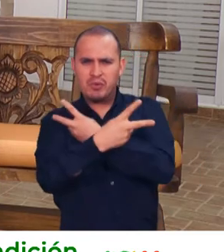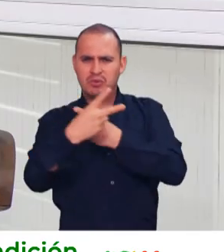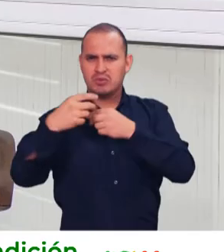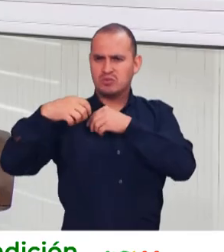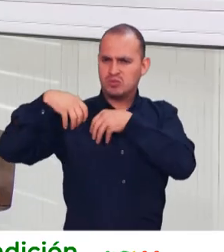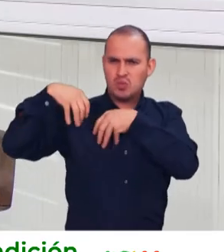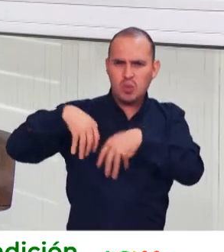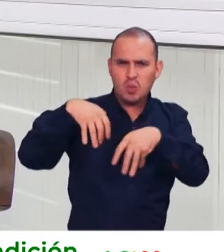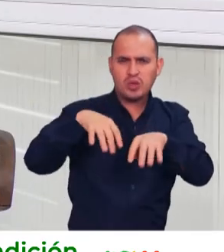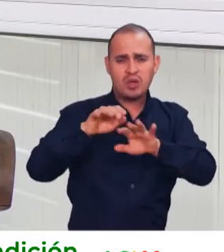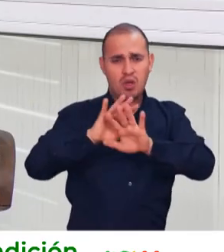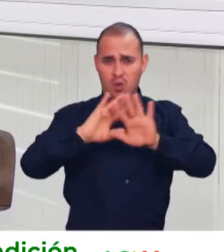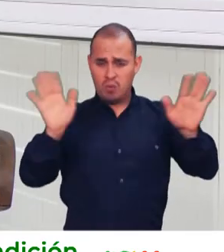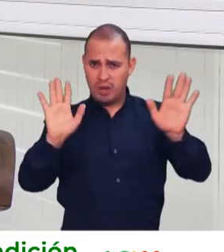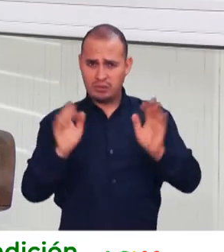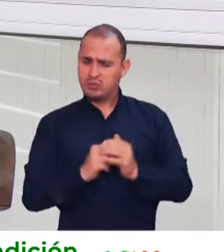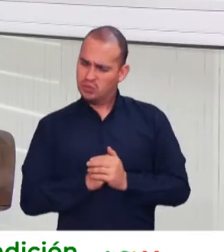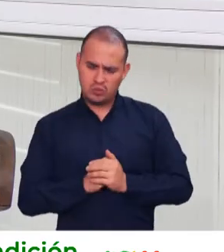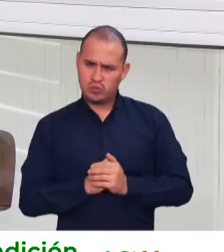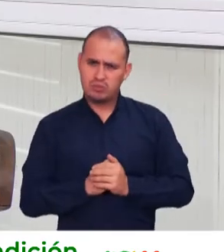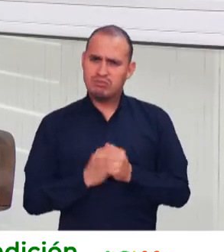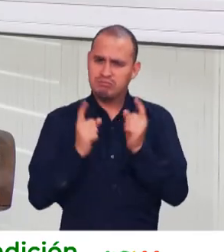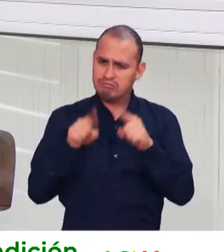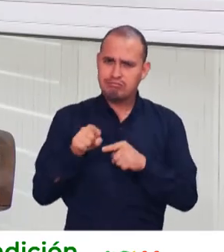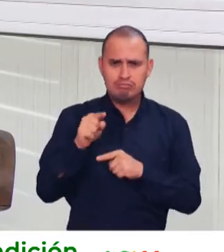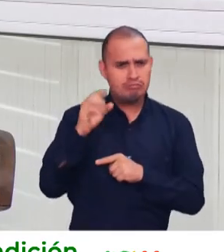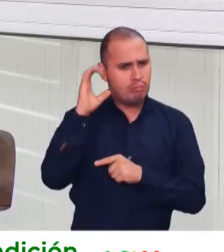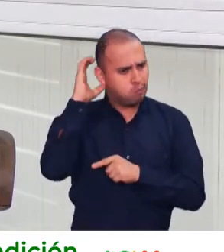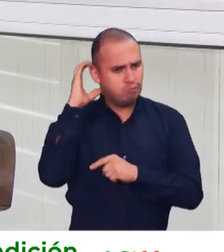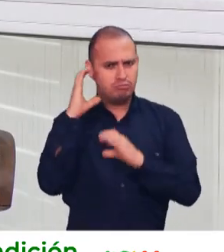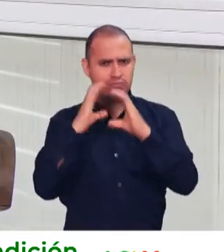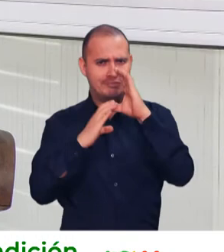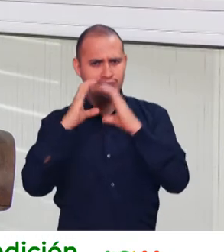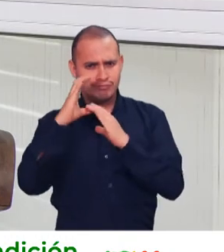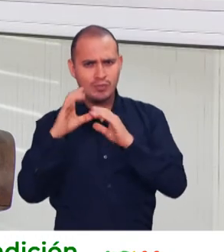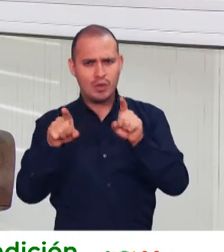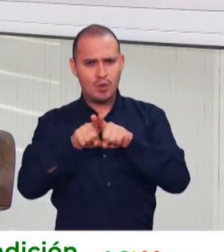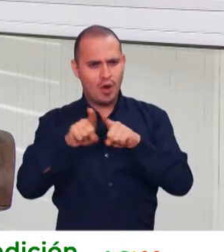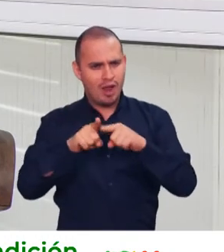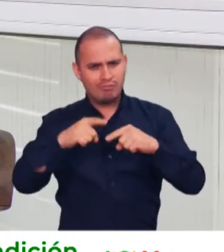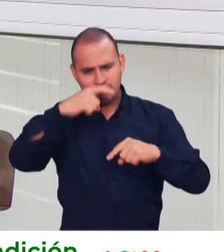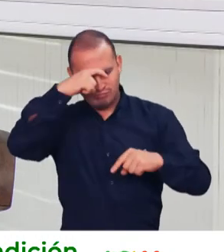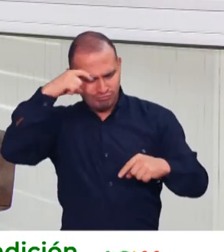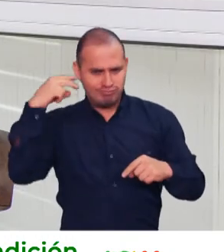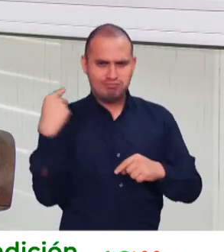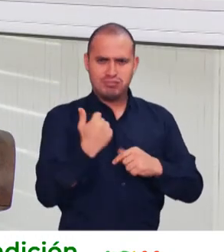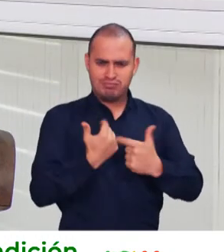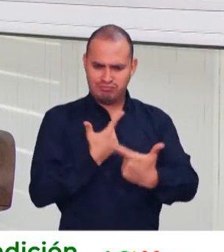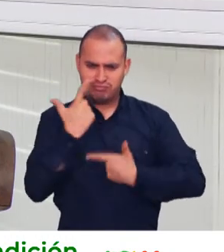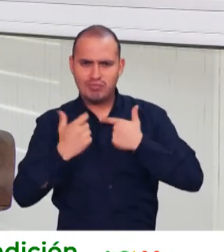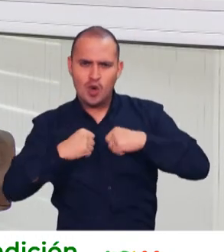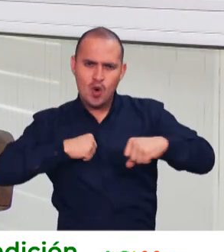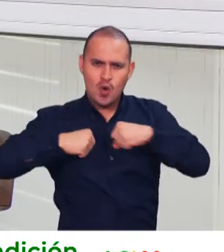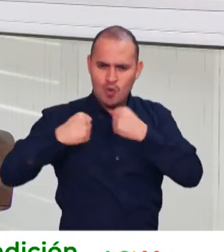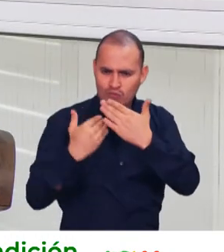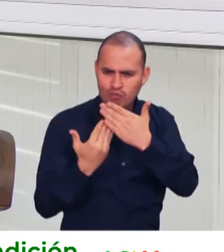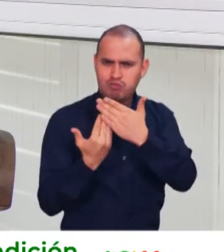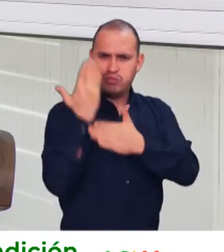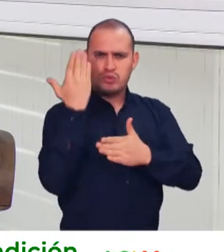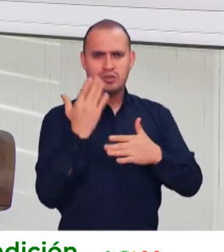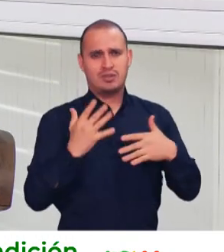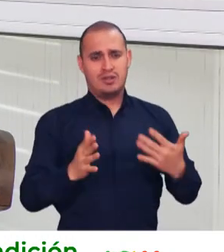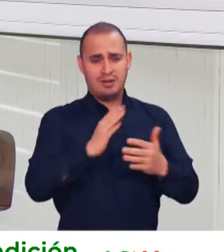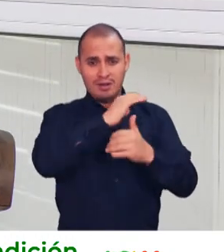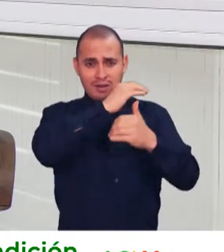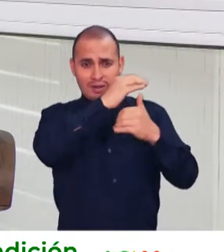las movilizaciones, sino también desde ese Cauca emprendedor que debemos tener al final de nuestro gobierno,